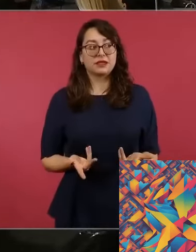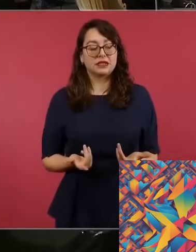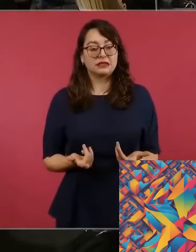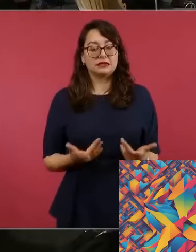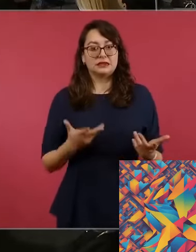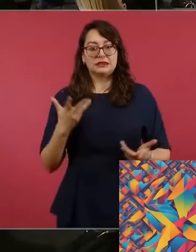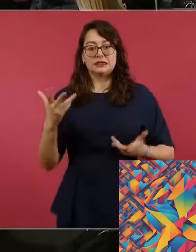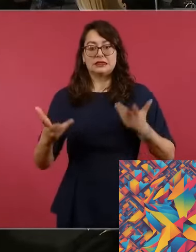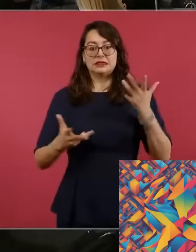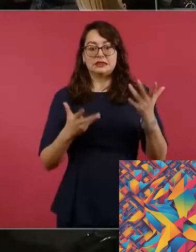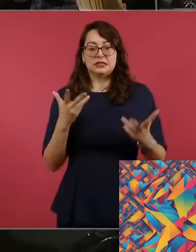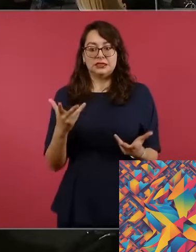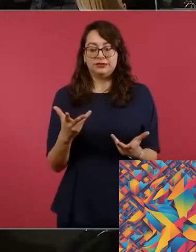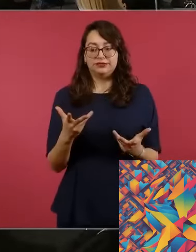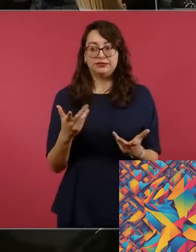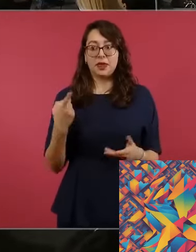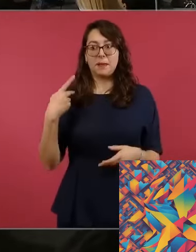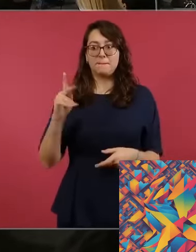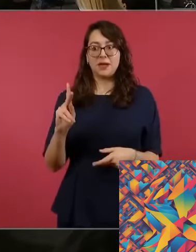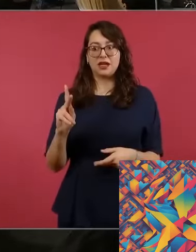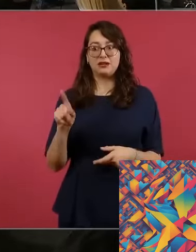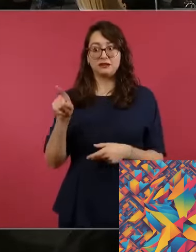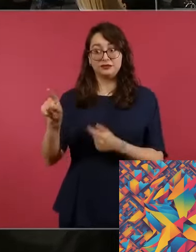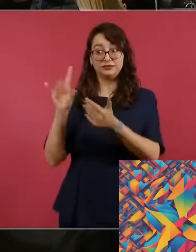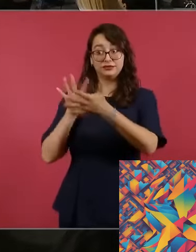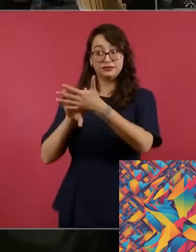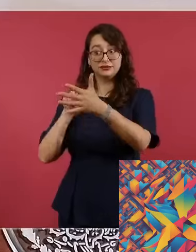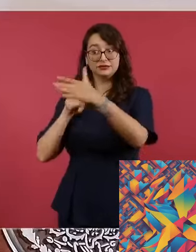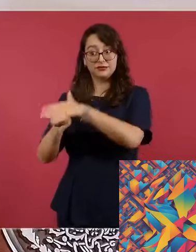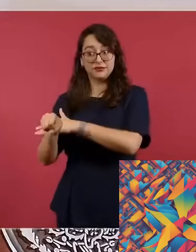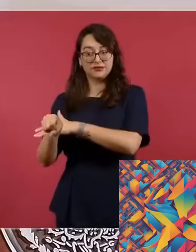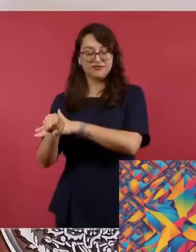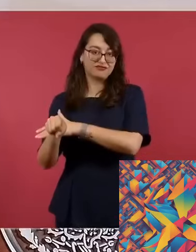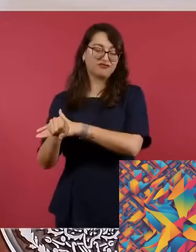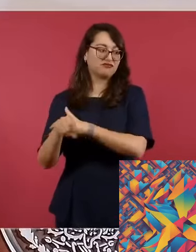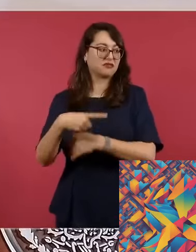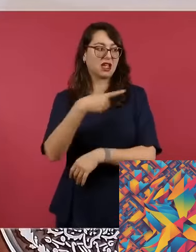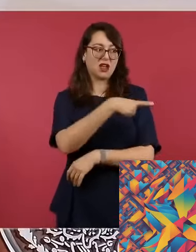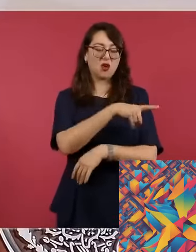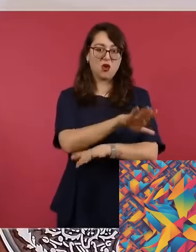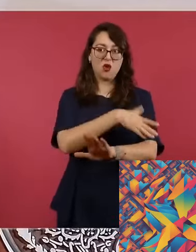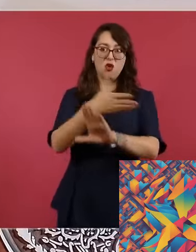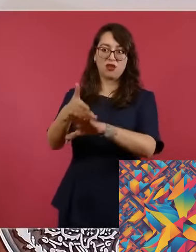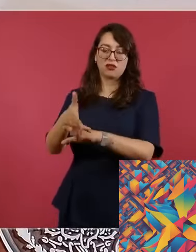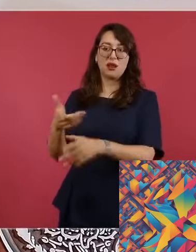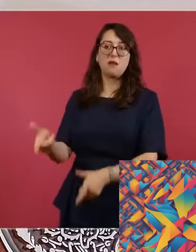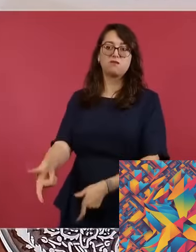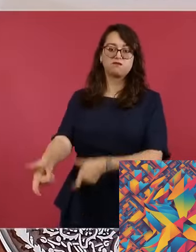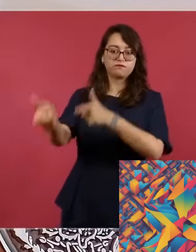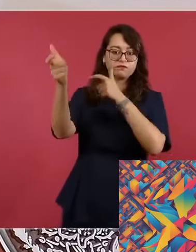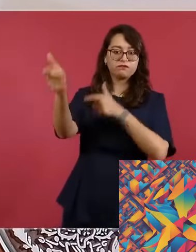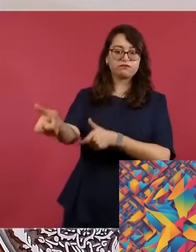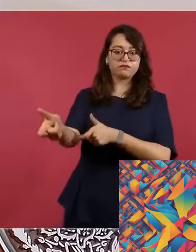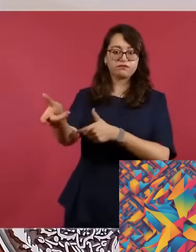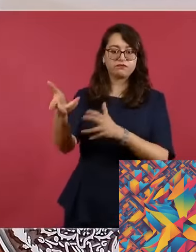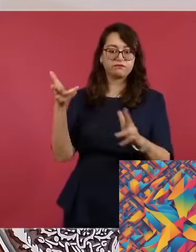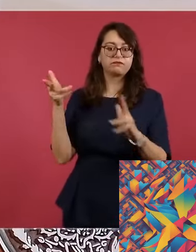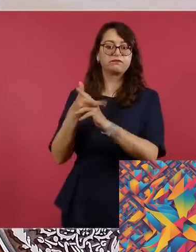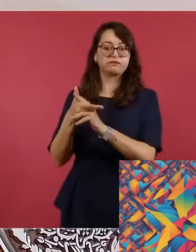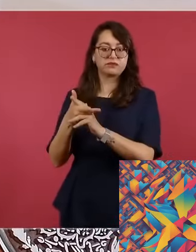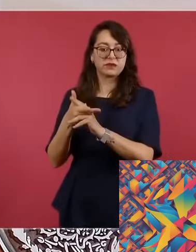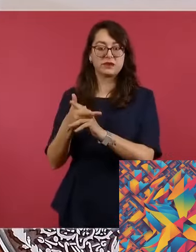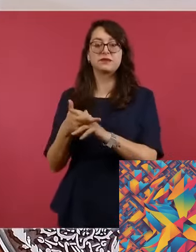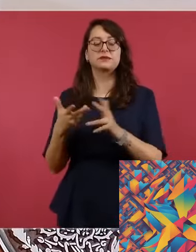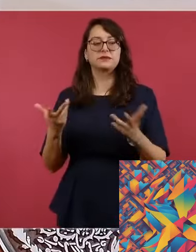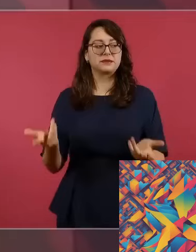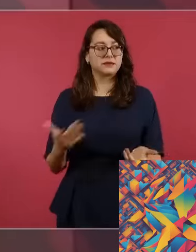análisis. Sin embargo, es importante destacar el contexto más amplio y las oportunidades que este tipo de situaciones presentan para